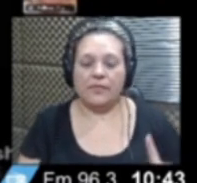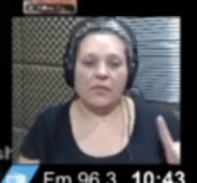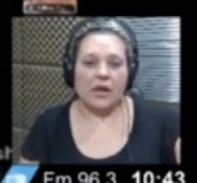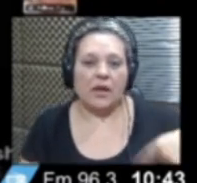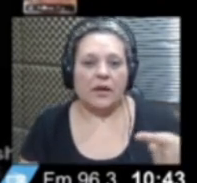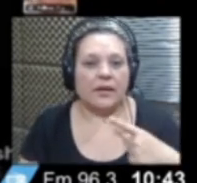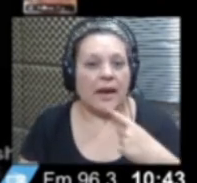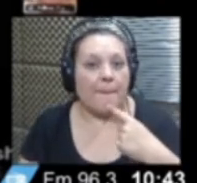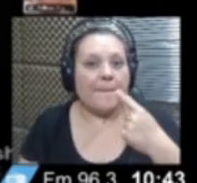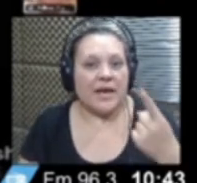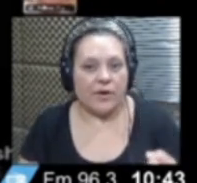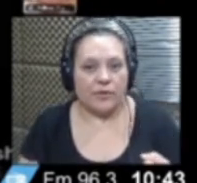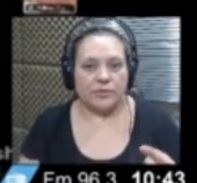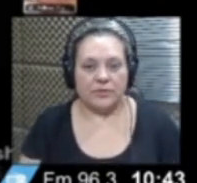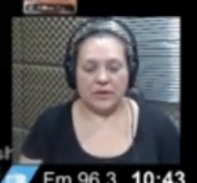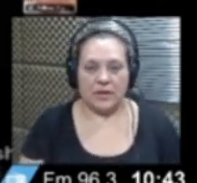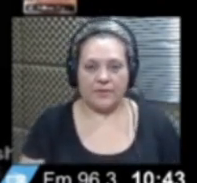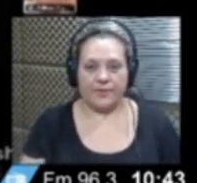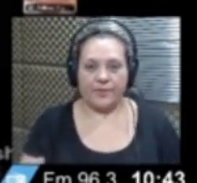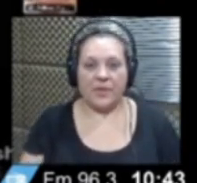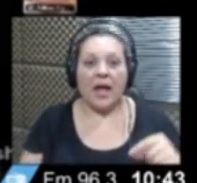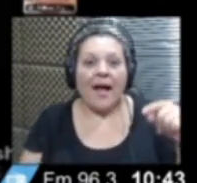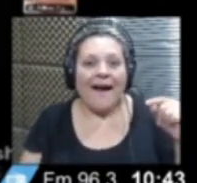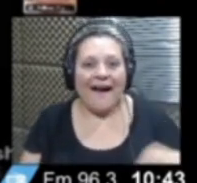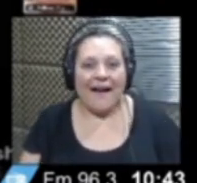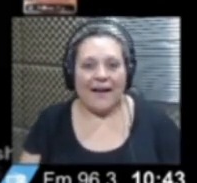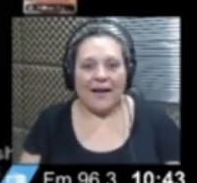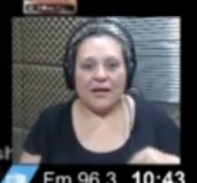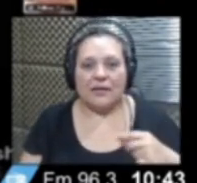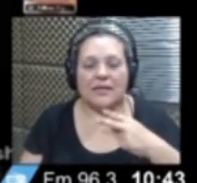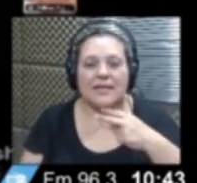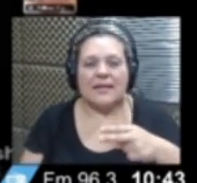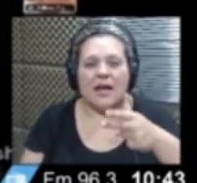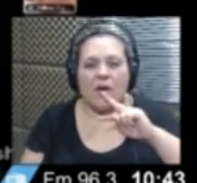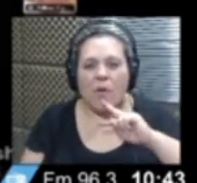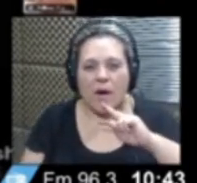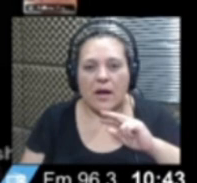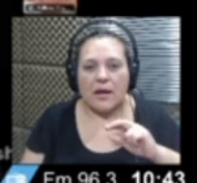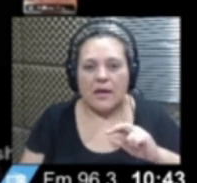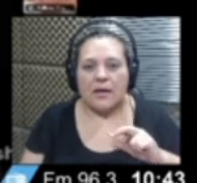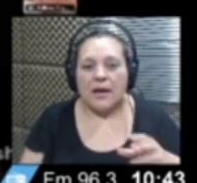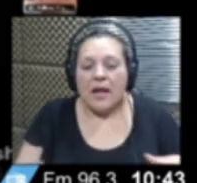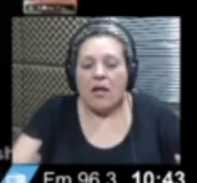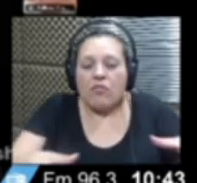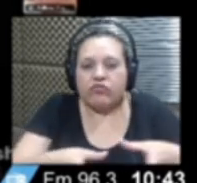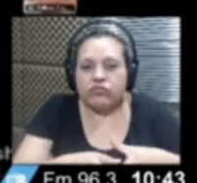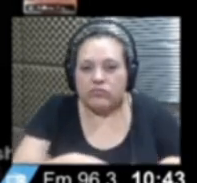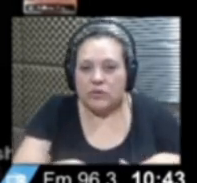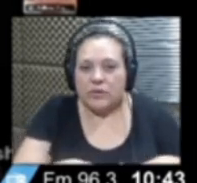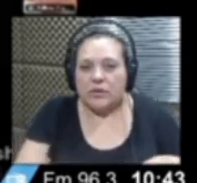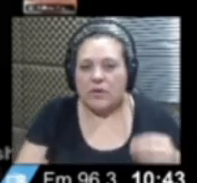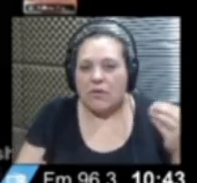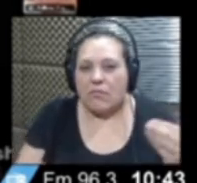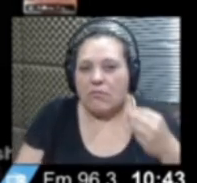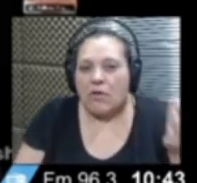vos pertenecés. El movimiento acá en la ¿cuántos provincia. ¿Cuántos son? ¿Cómo está conformado? El movimiento acá en la